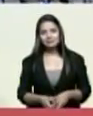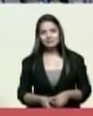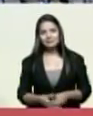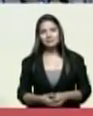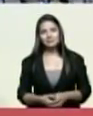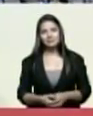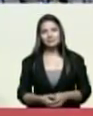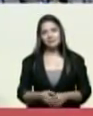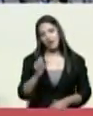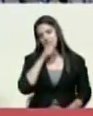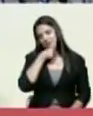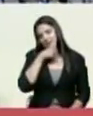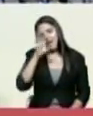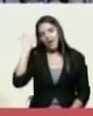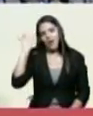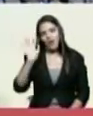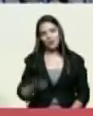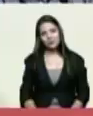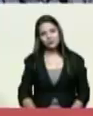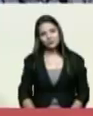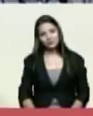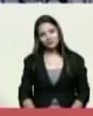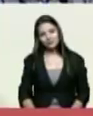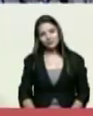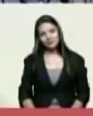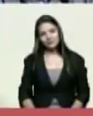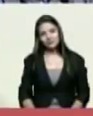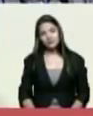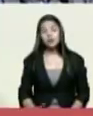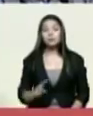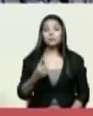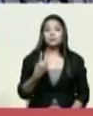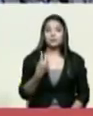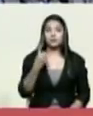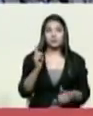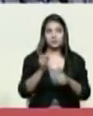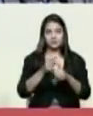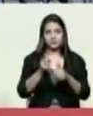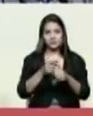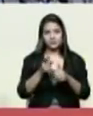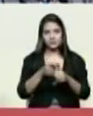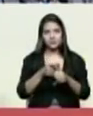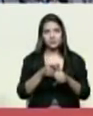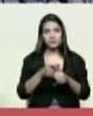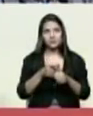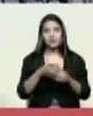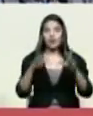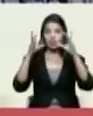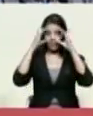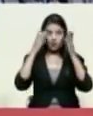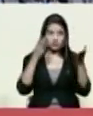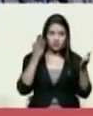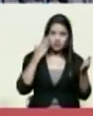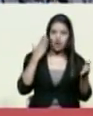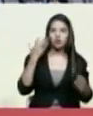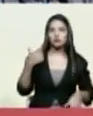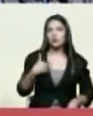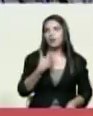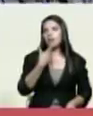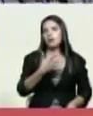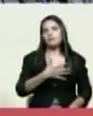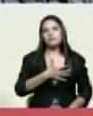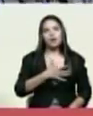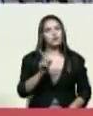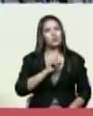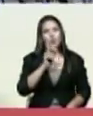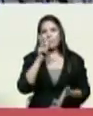Ya estoy viejo ya, pues. Primero, debo decir, sabe Delcy, que yo había manifestado mi deseo